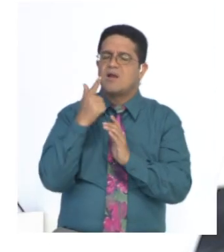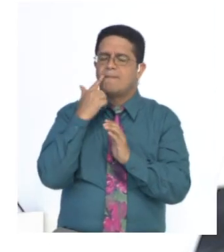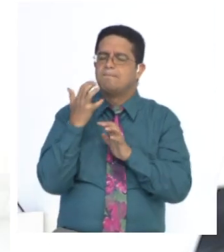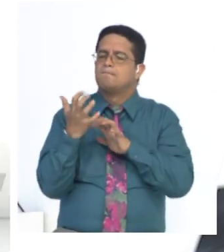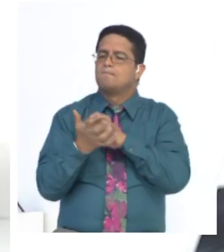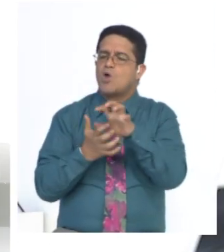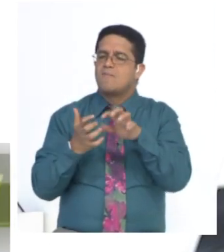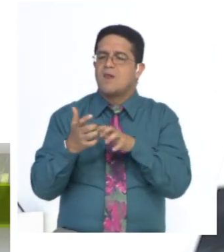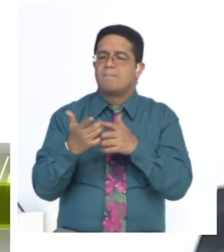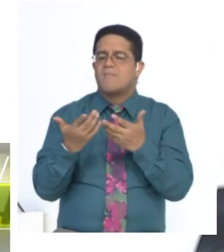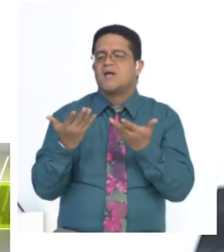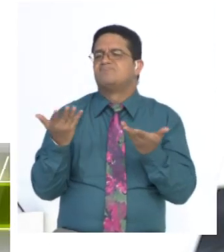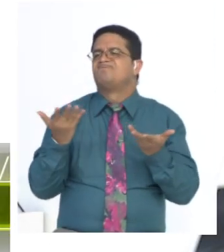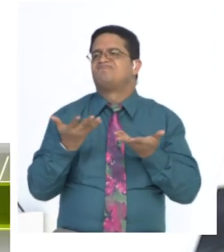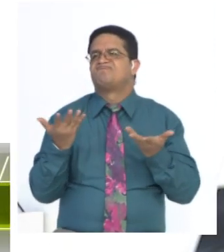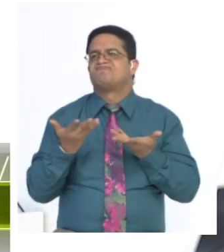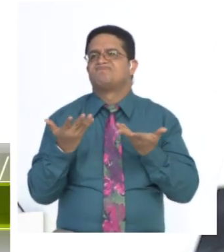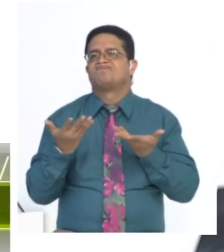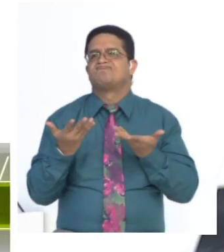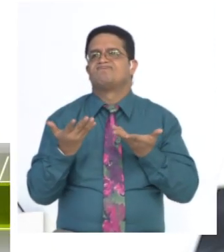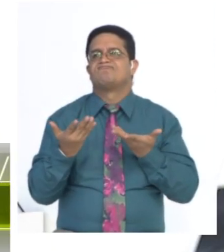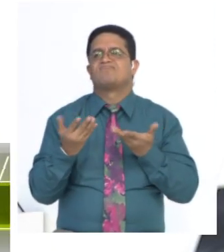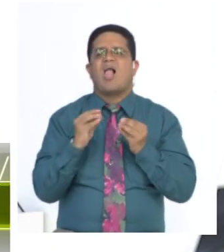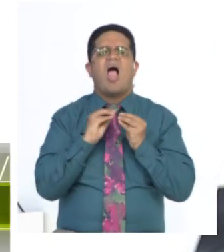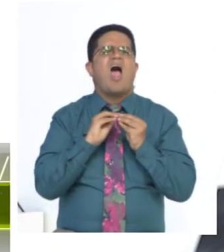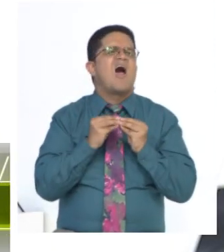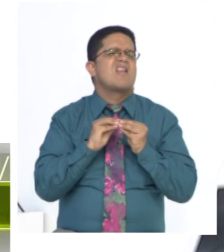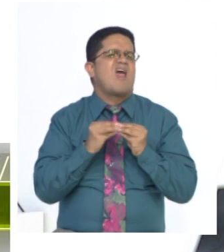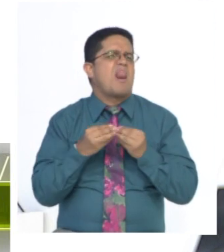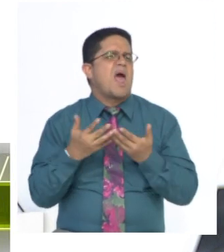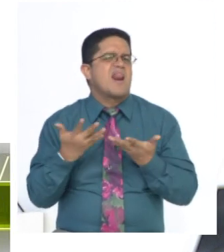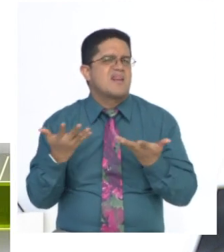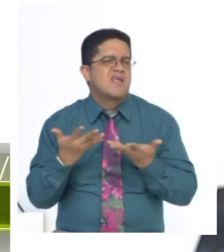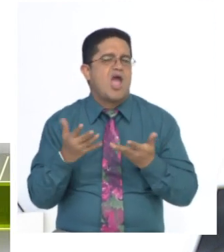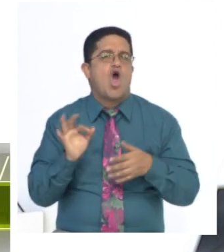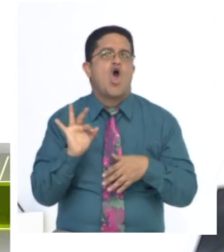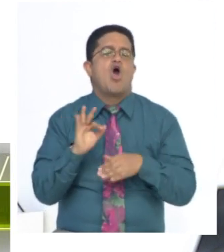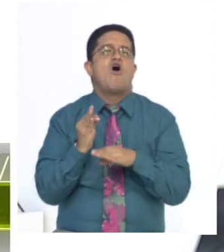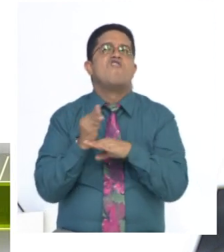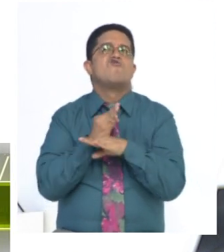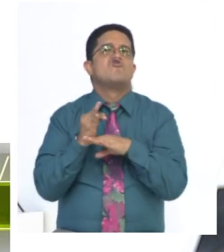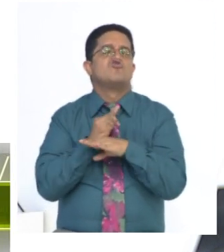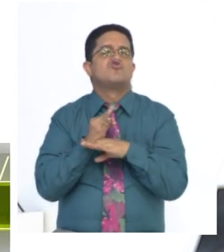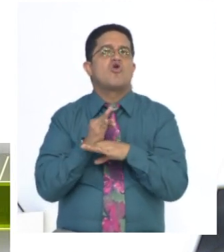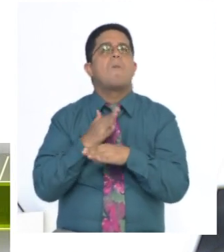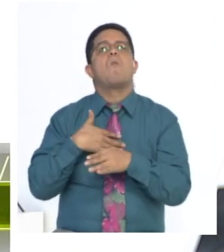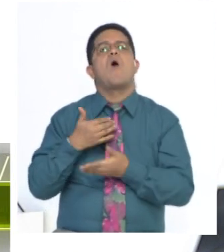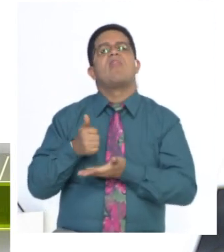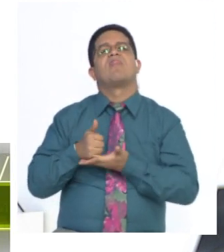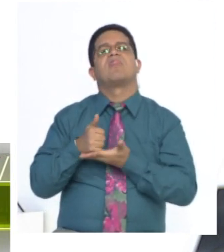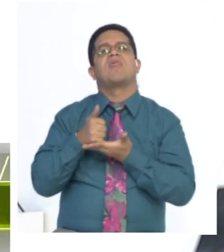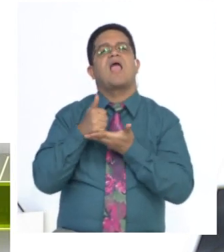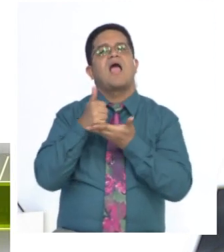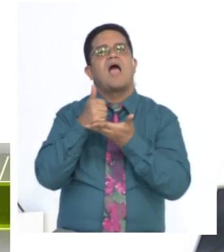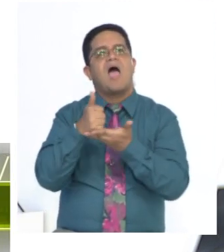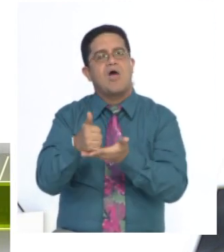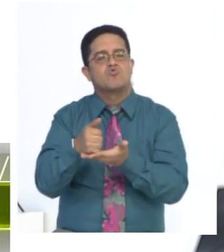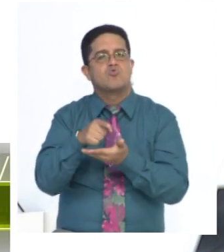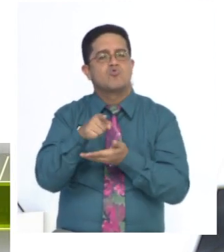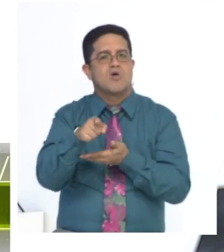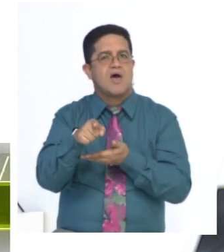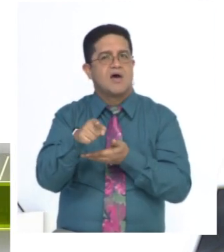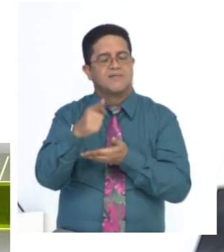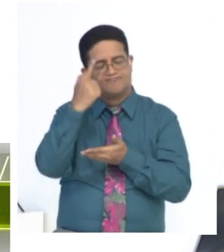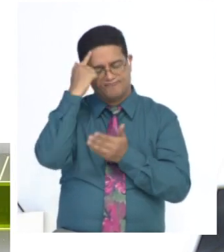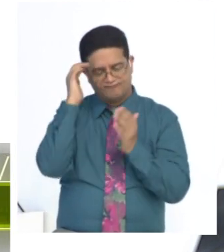malla, ¿qué específicamente se corrige con la malla y además qué función cerebral pudiera ayudar a mitigar con Ok, respecto a